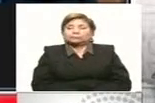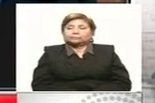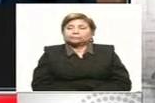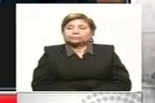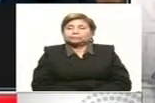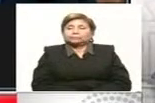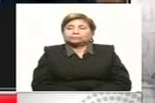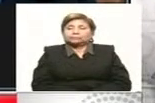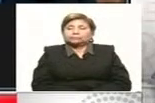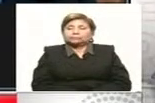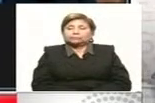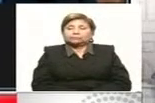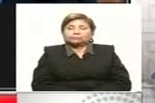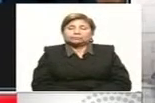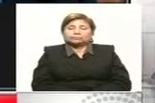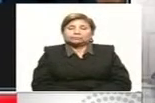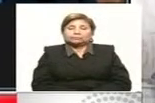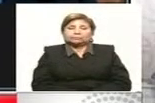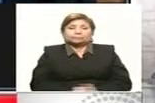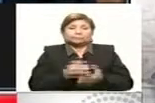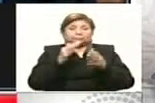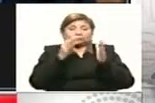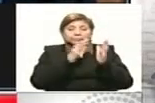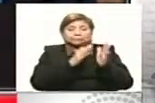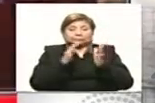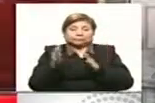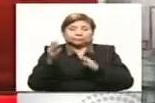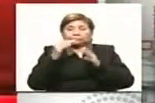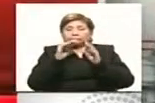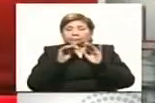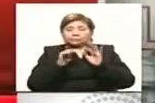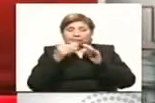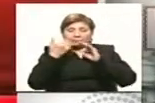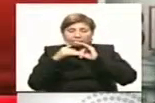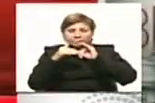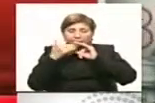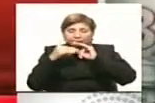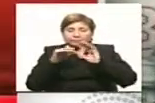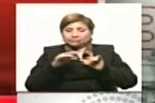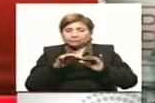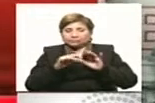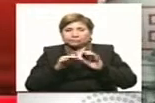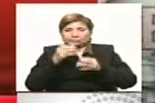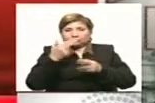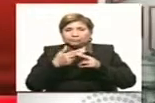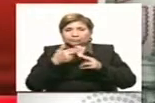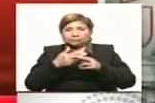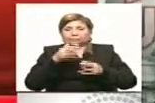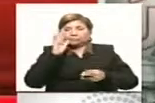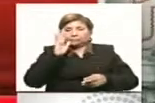a fin de llevar a una sesión ordenada, sírvase registrarse a través del chat.